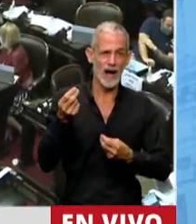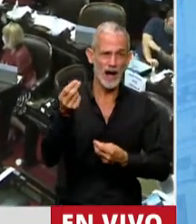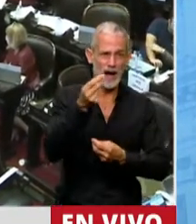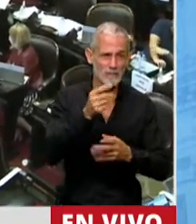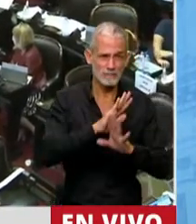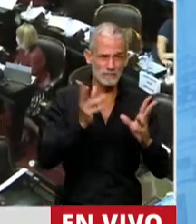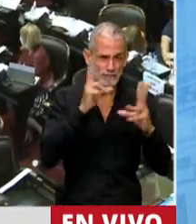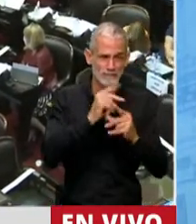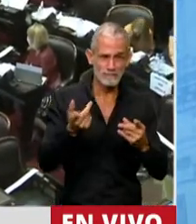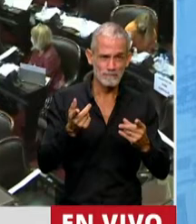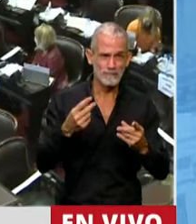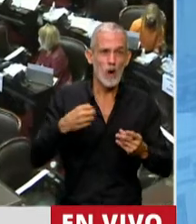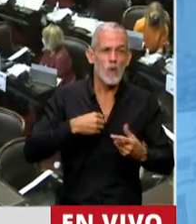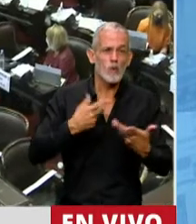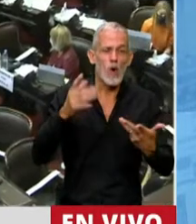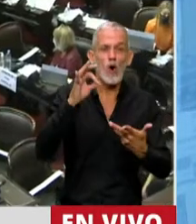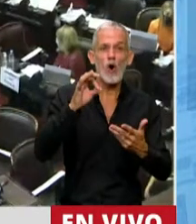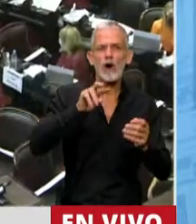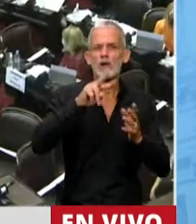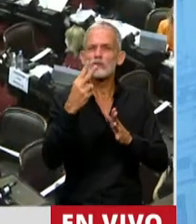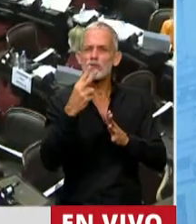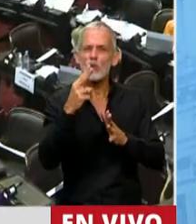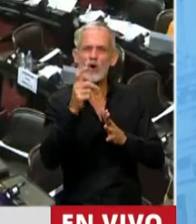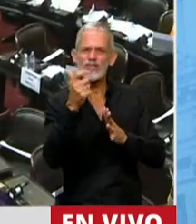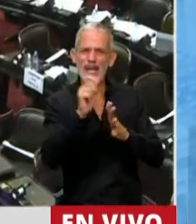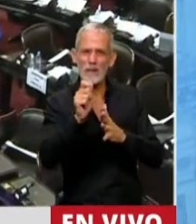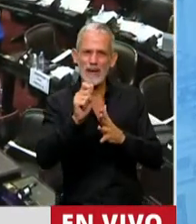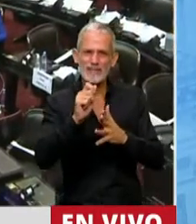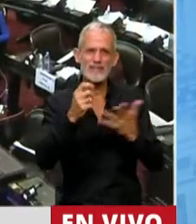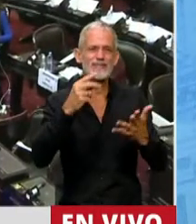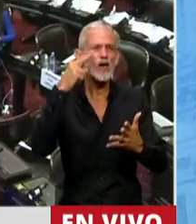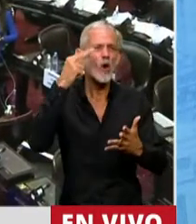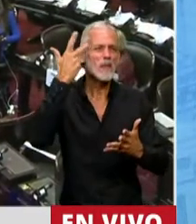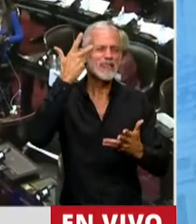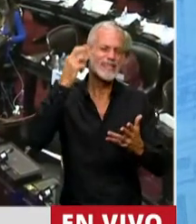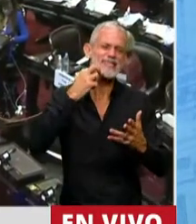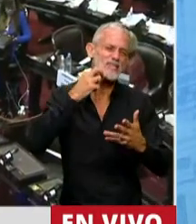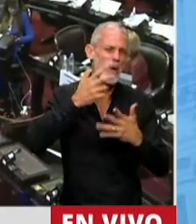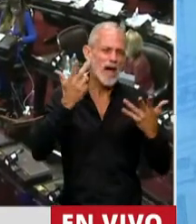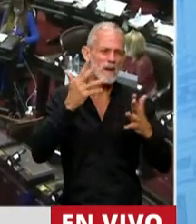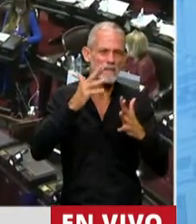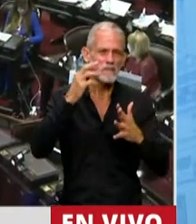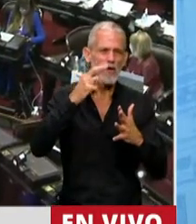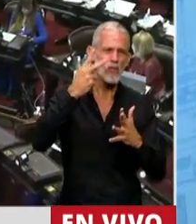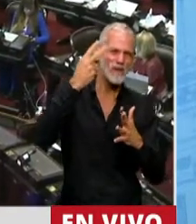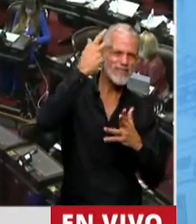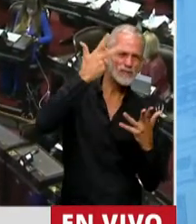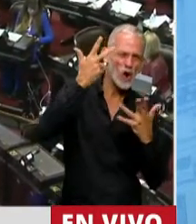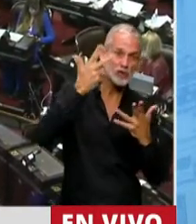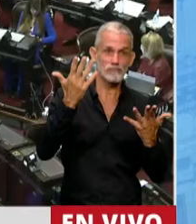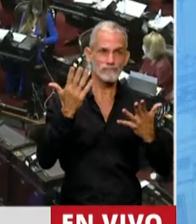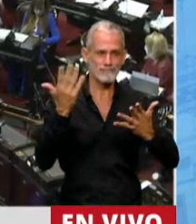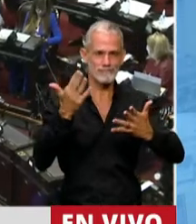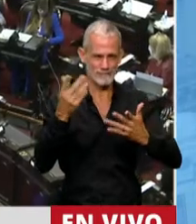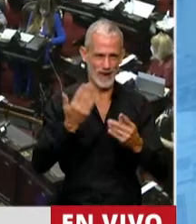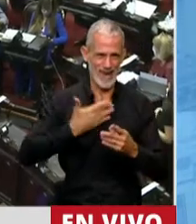financieros voluntarios, o en el segundo semestre del 2019, si queremos fecharla cuando se acaban los recursos del Fondo Monetario